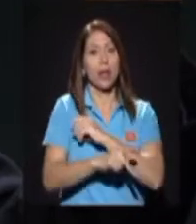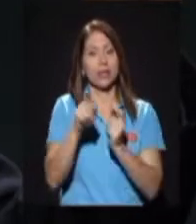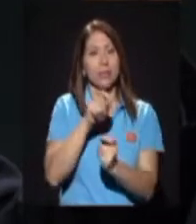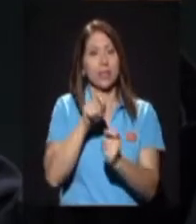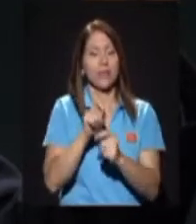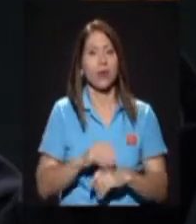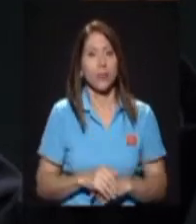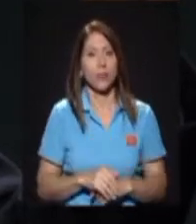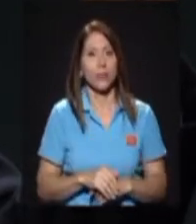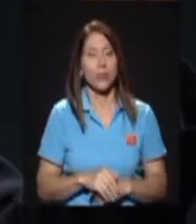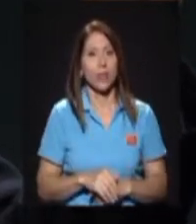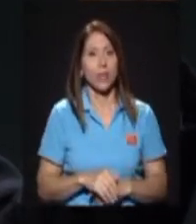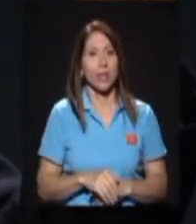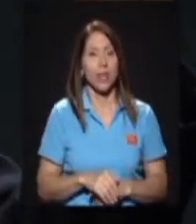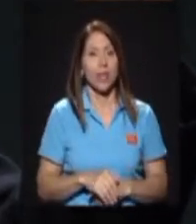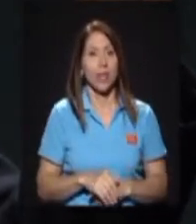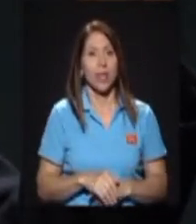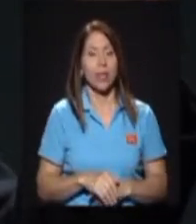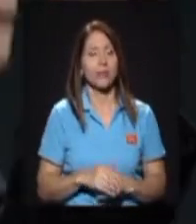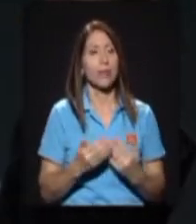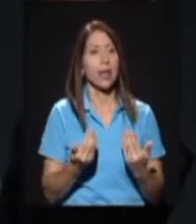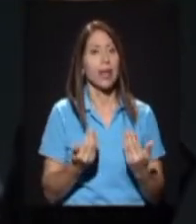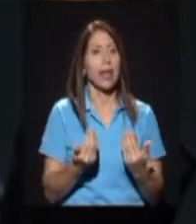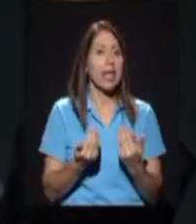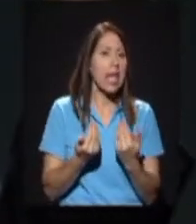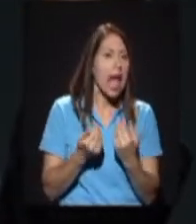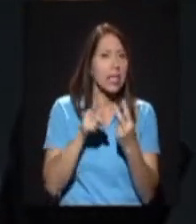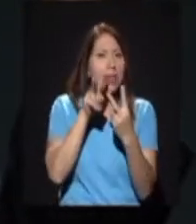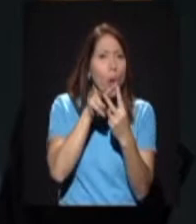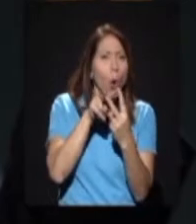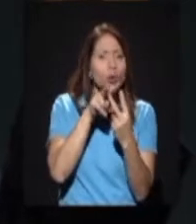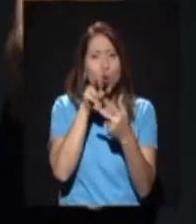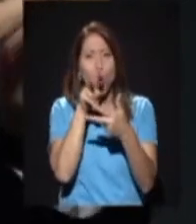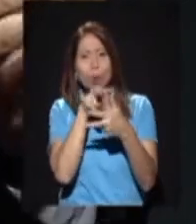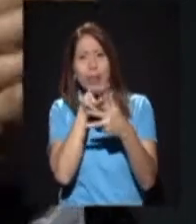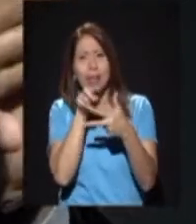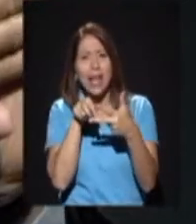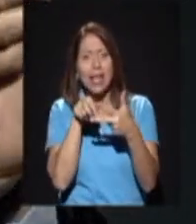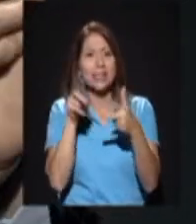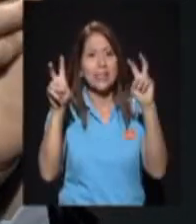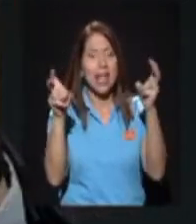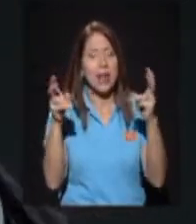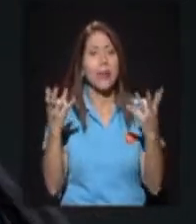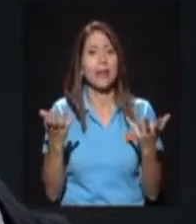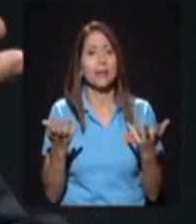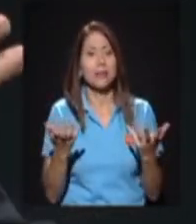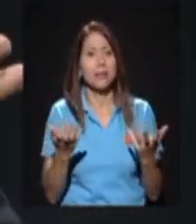específico, que haya 2 o 3 temas que son